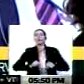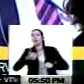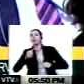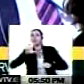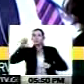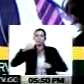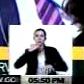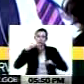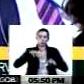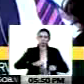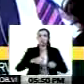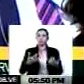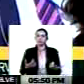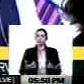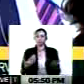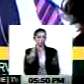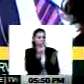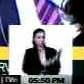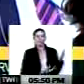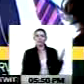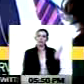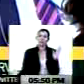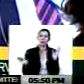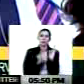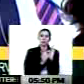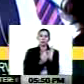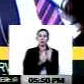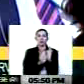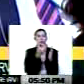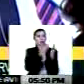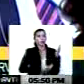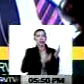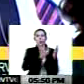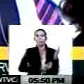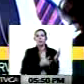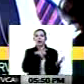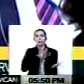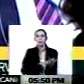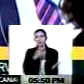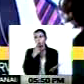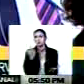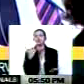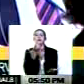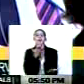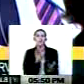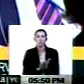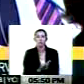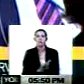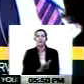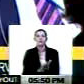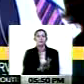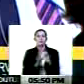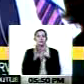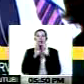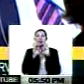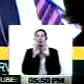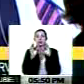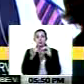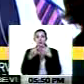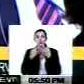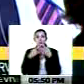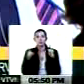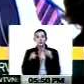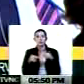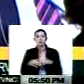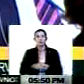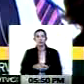en todos los principales documentos finales aprobados en 2016, entre ellos la declaración ministerial